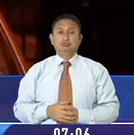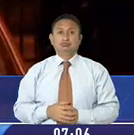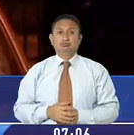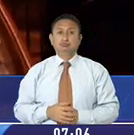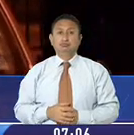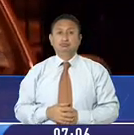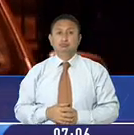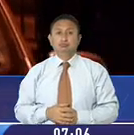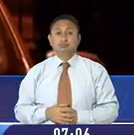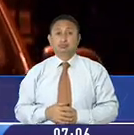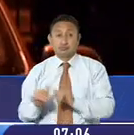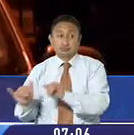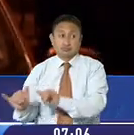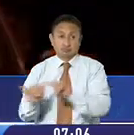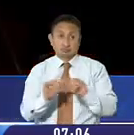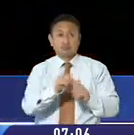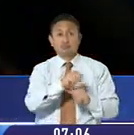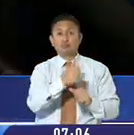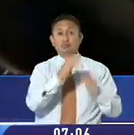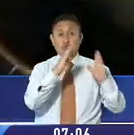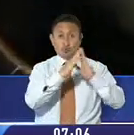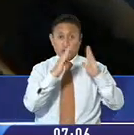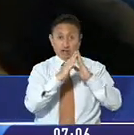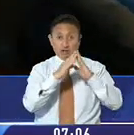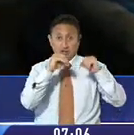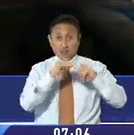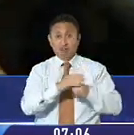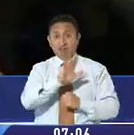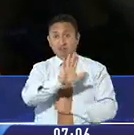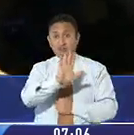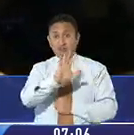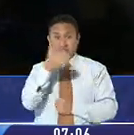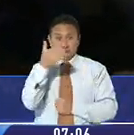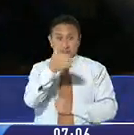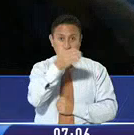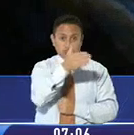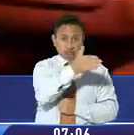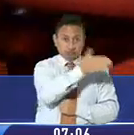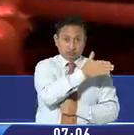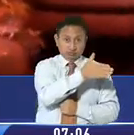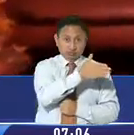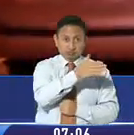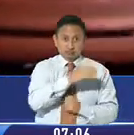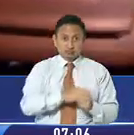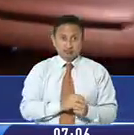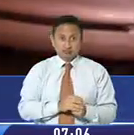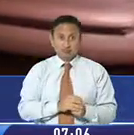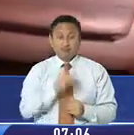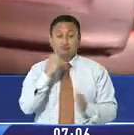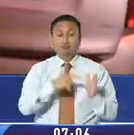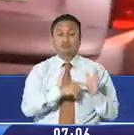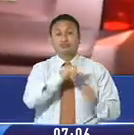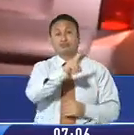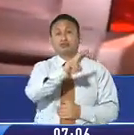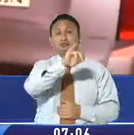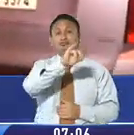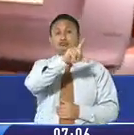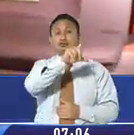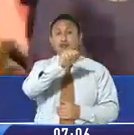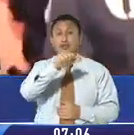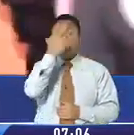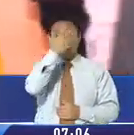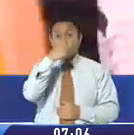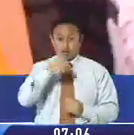Simultáneamente, los agentes policiales llegaron a cinco sectores distintos de la urbe, entre ellos Villa Bonita y Samanes,